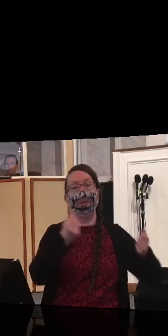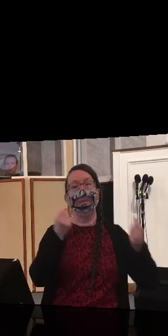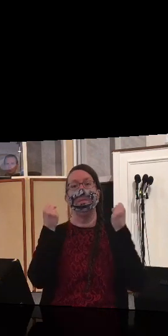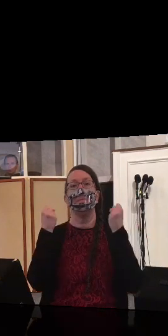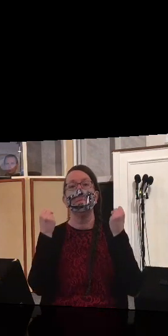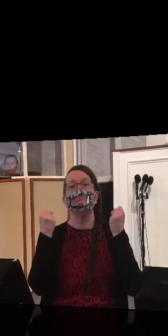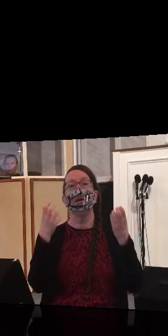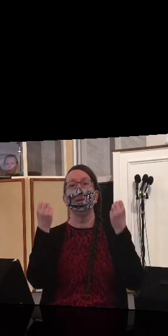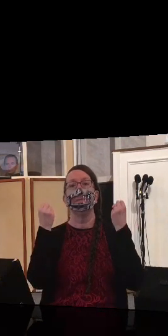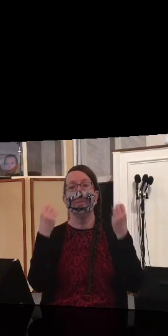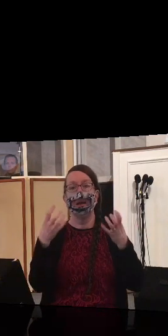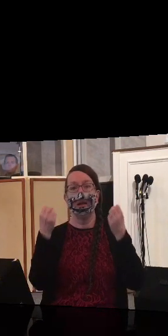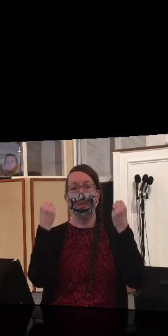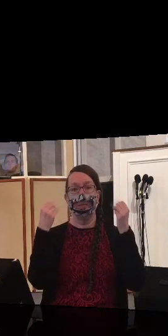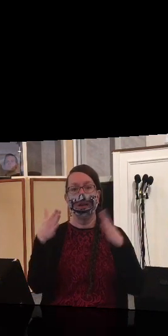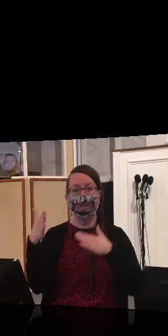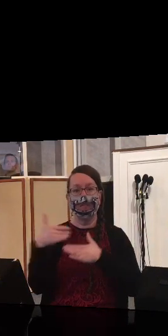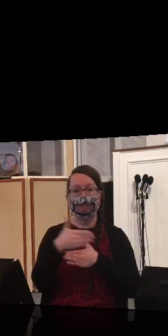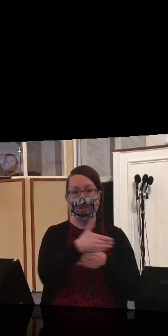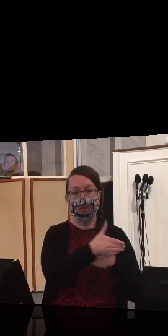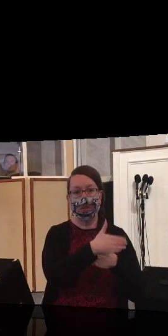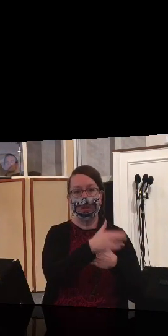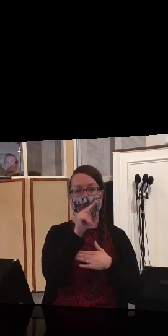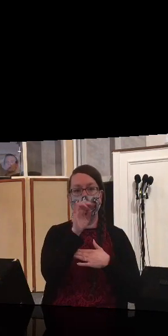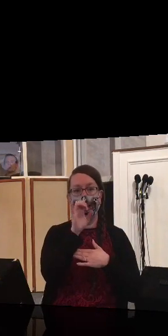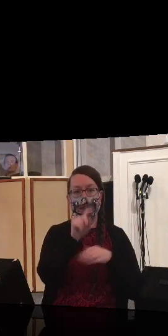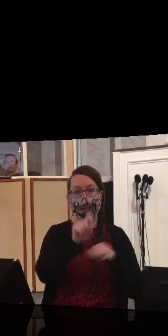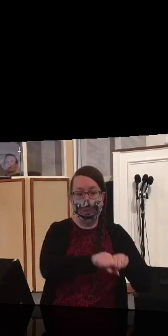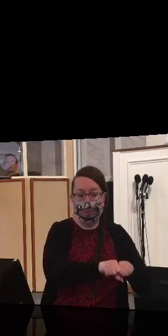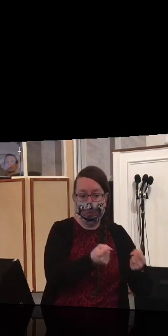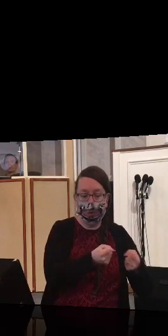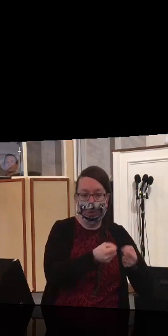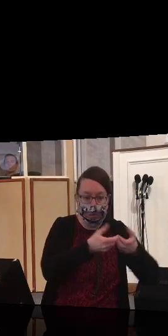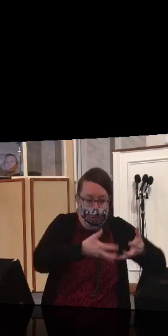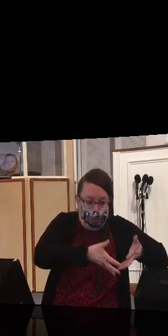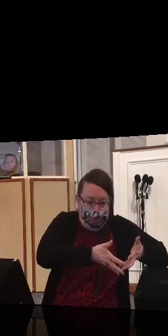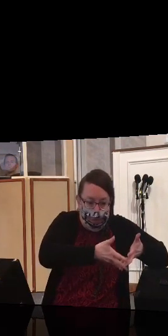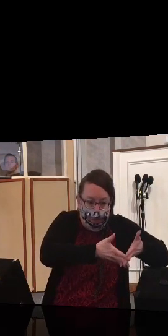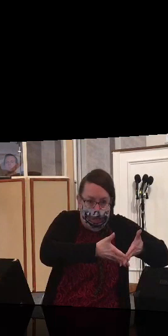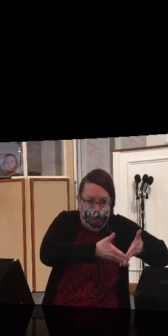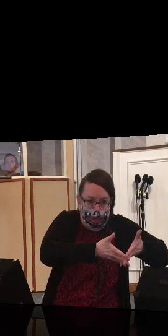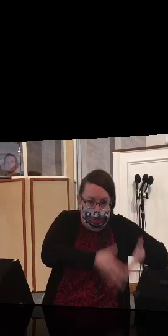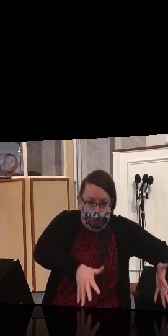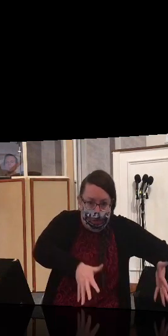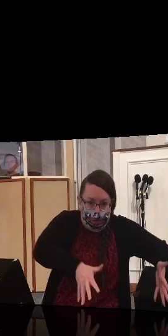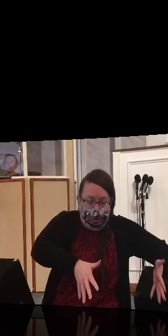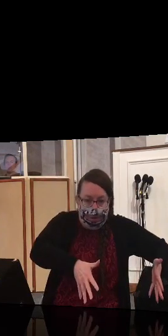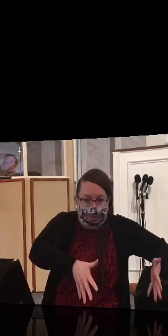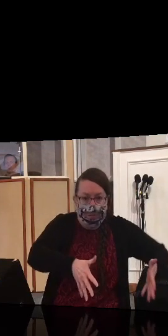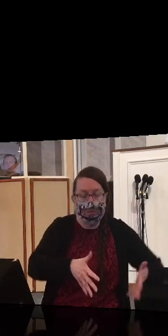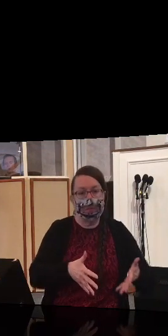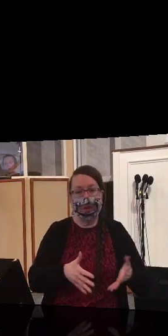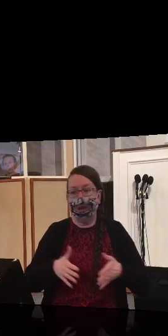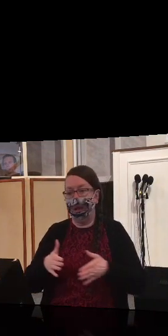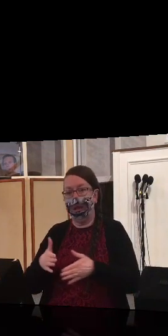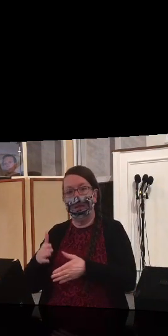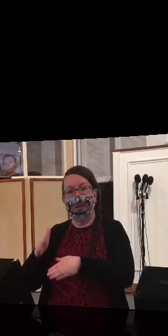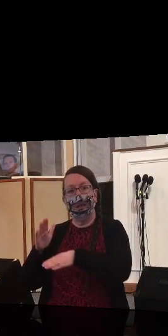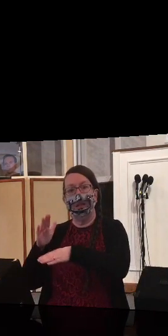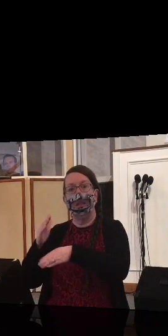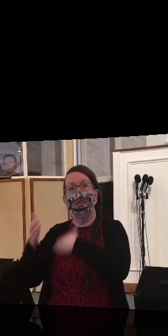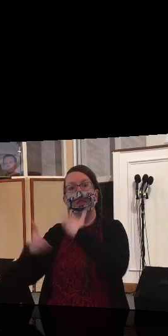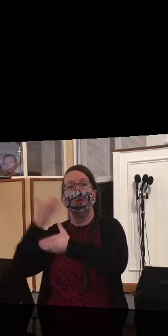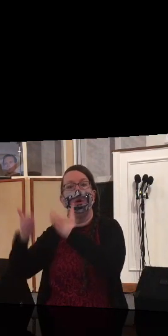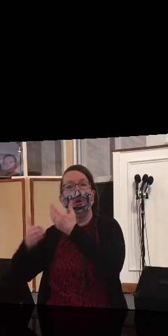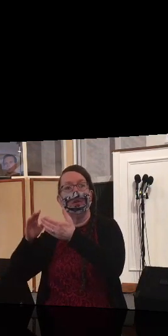Sacaron una gran multitud de peces y su red se rompió. E hicieron señas a sus compañeros que estaban en el otro